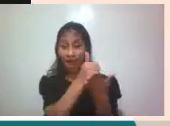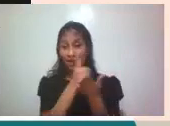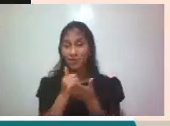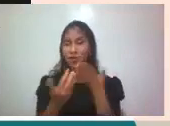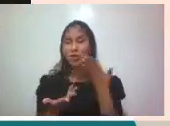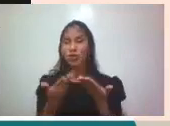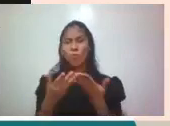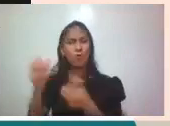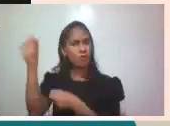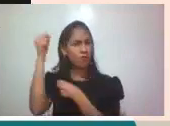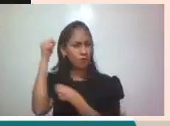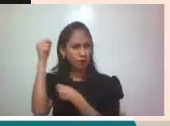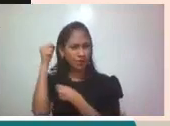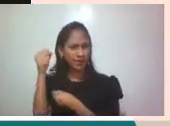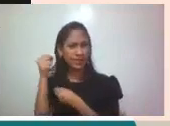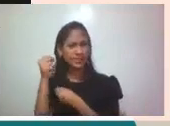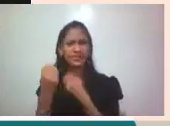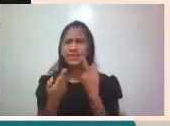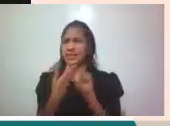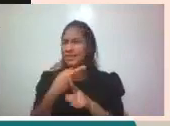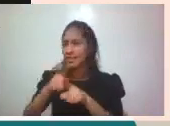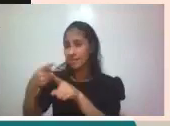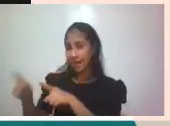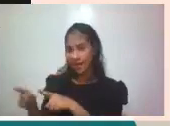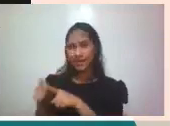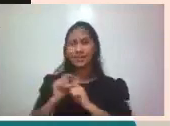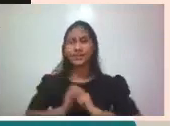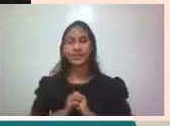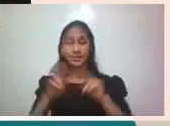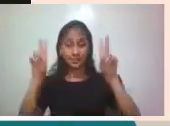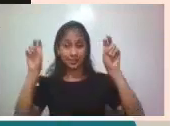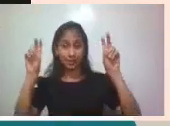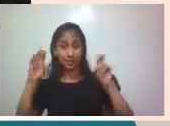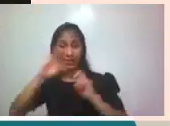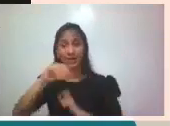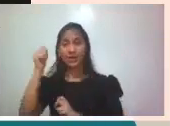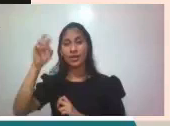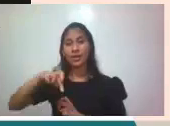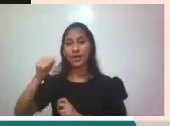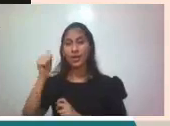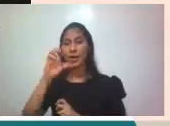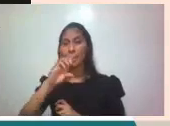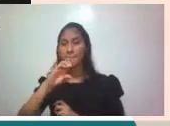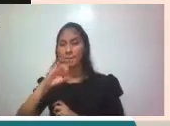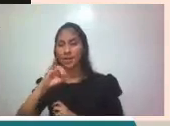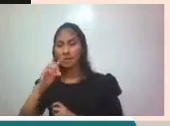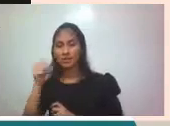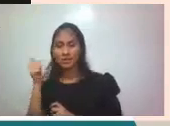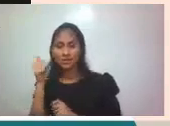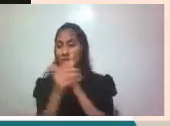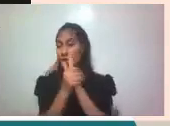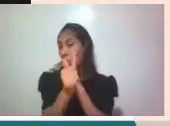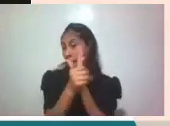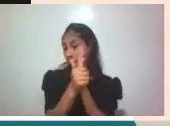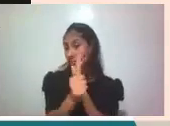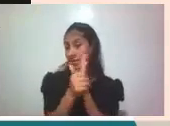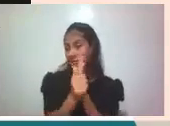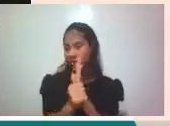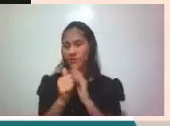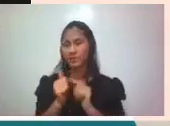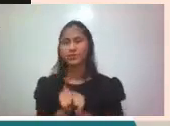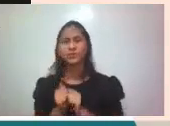El fortalecimiento de capacidades, como ya se ha mencionado, es una actividad que es permanente